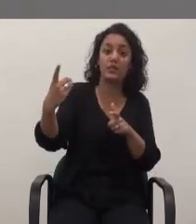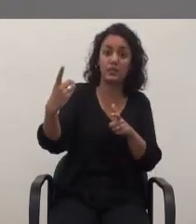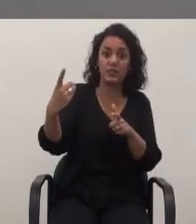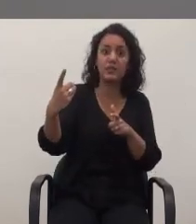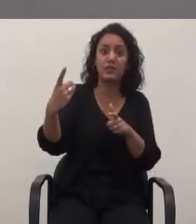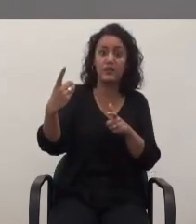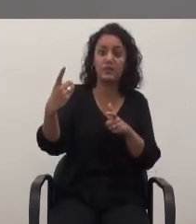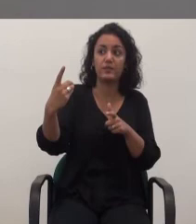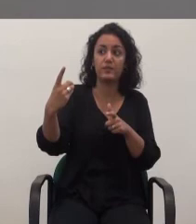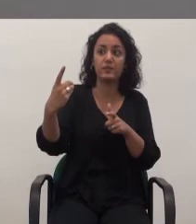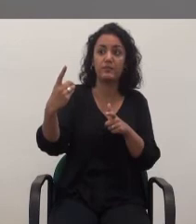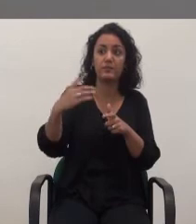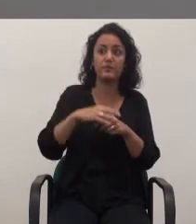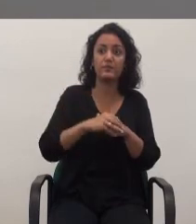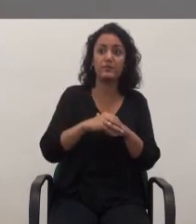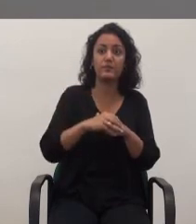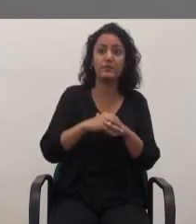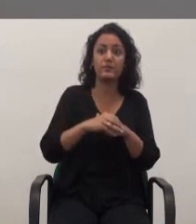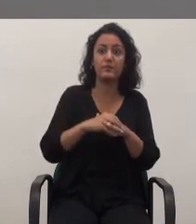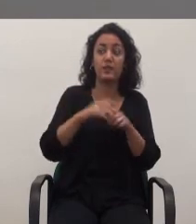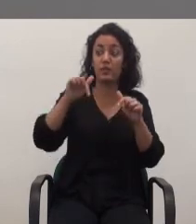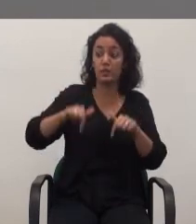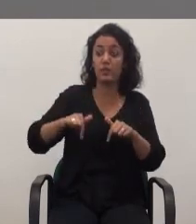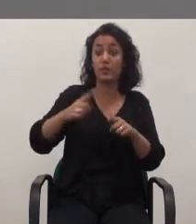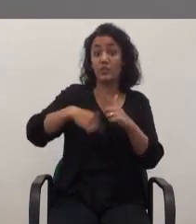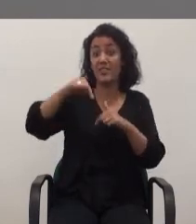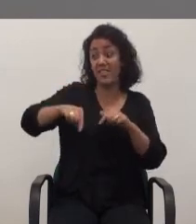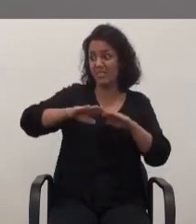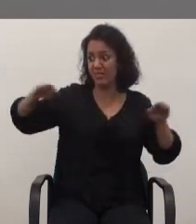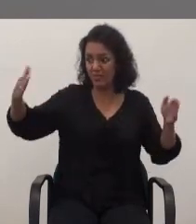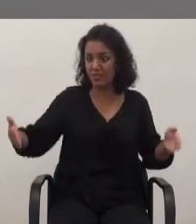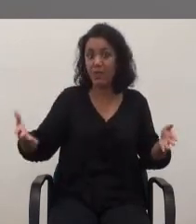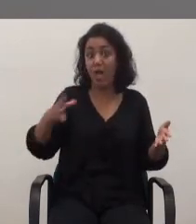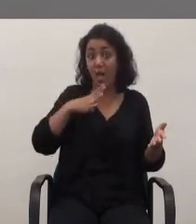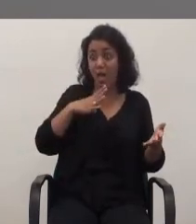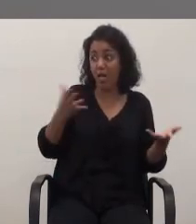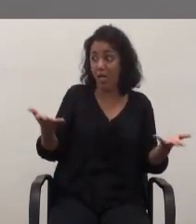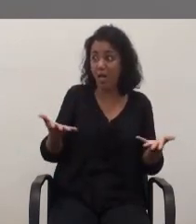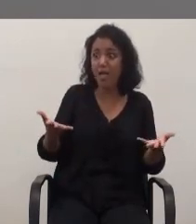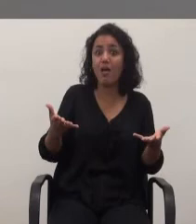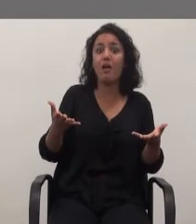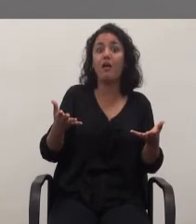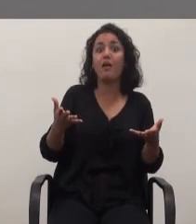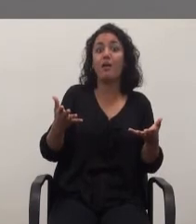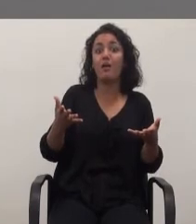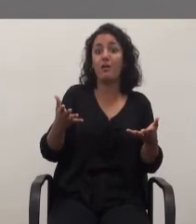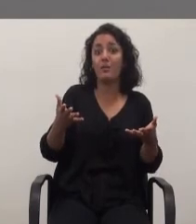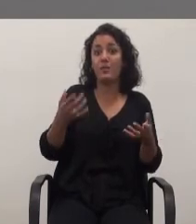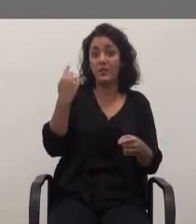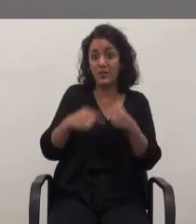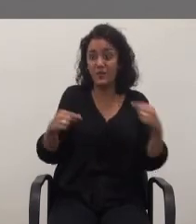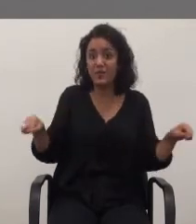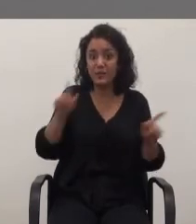hora, entonces alrededor de esta mesa iba a haber un montón más de personas que también sistemáticamente en la comisión